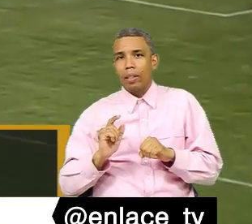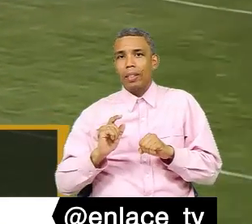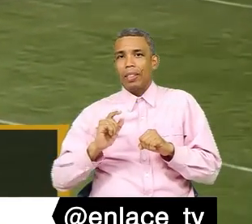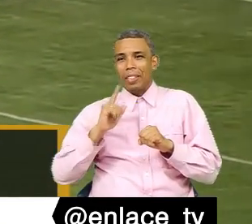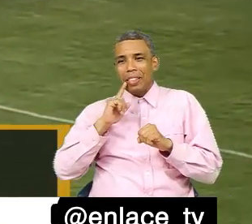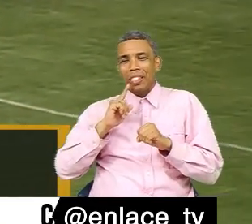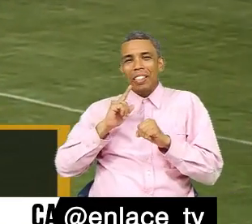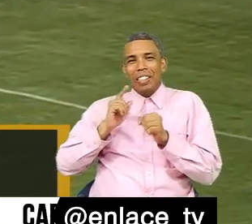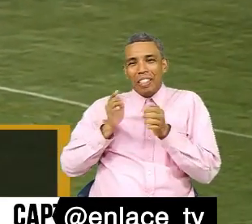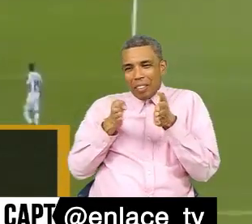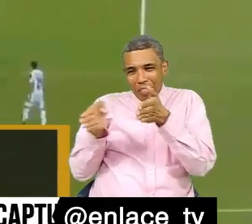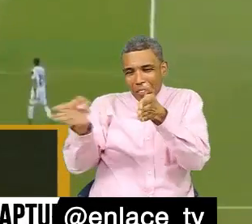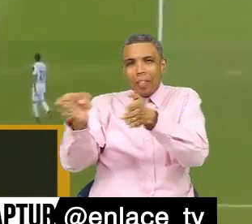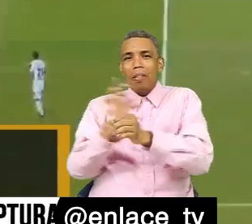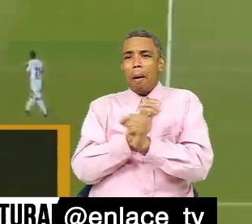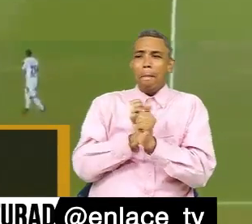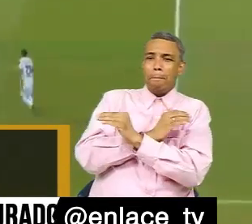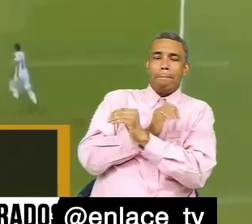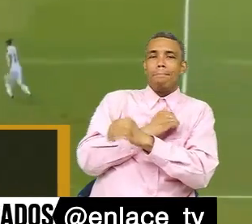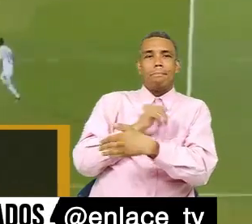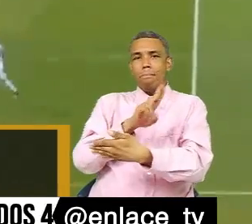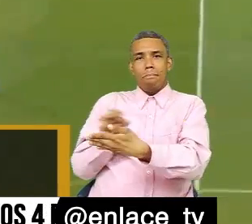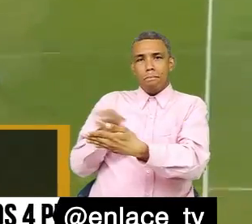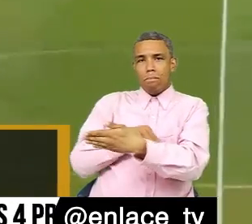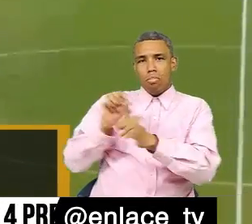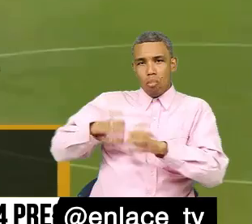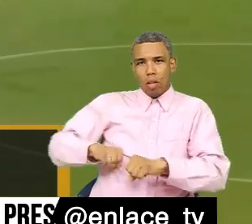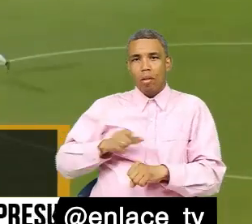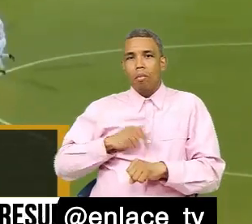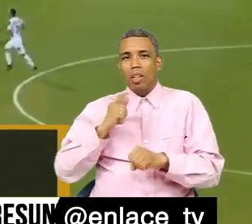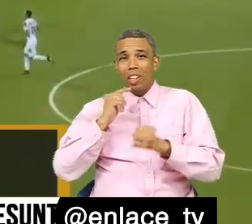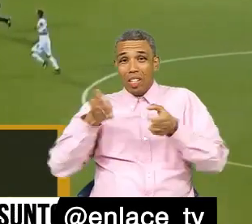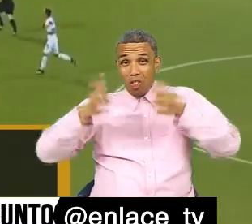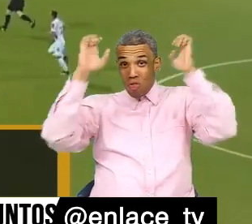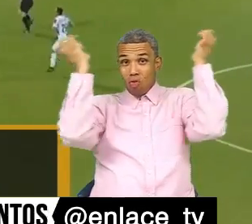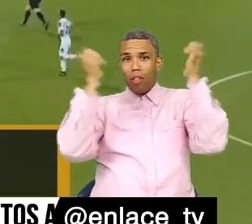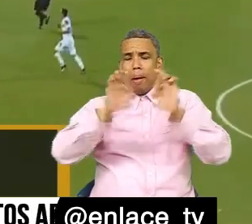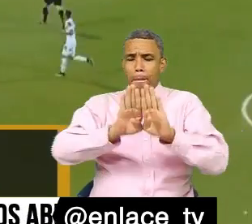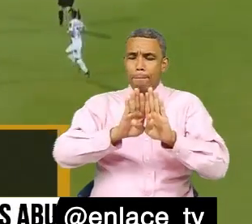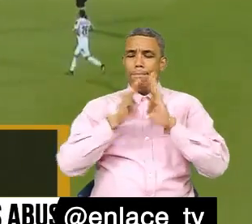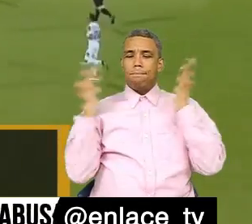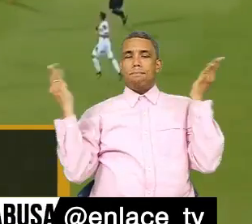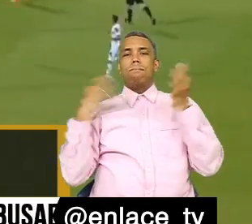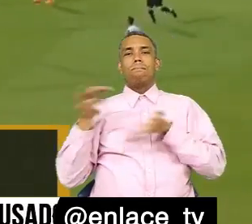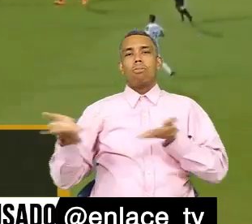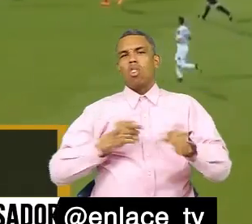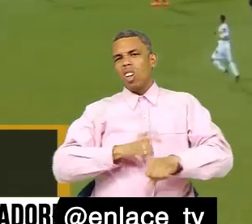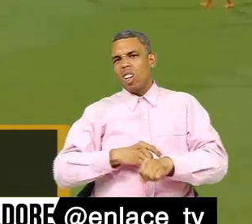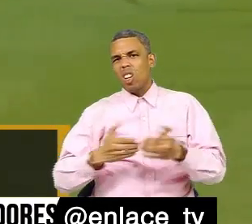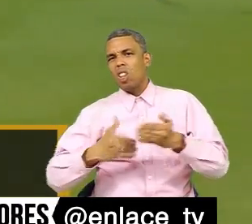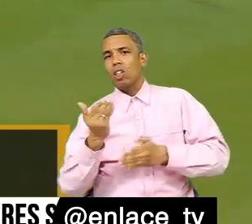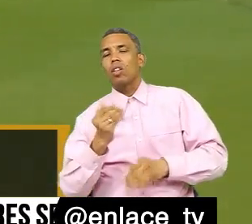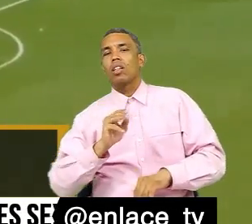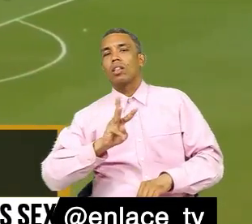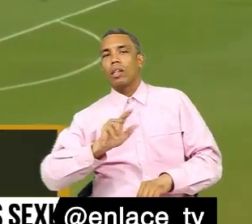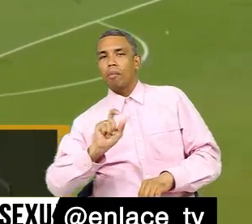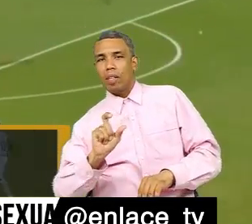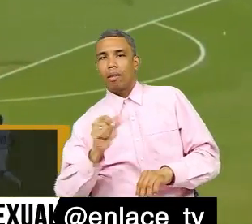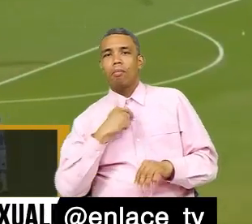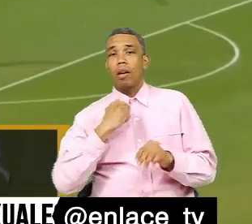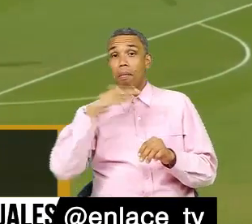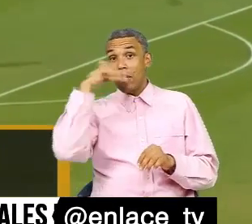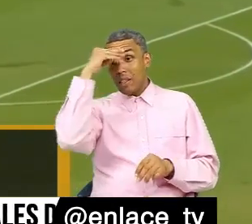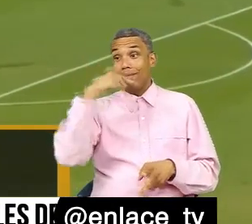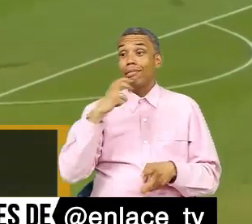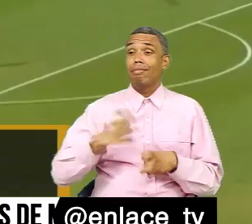tarde. Deportivo Independiente Medellín es hoy el mejor del fútbol profesional colombiano, va de primero en la tabla con 25 puntos. Para este